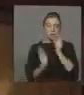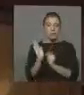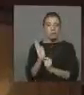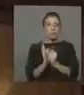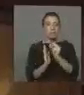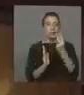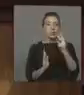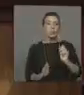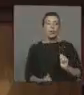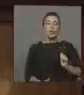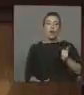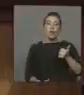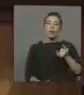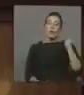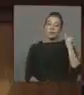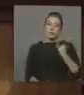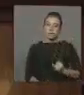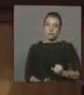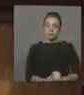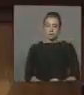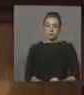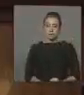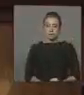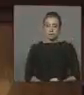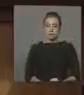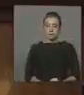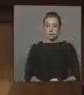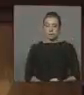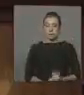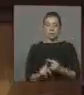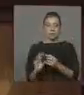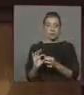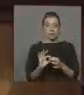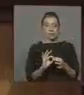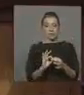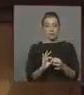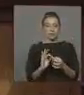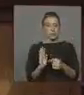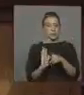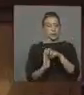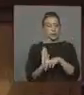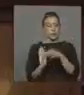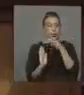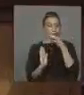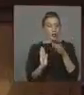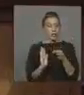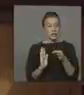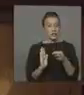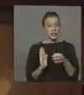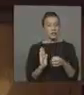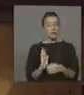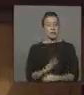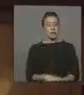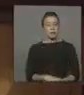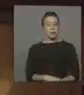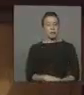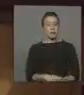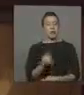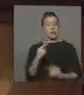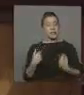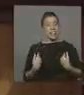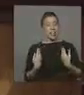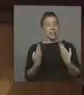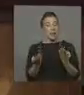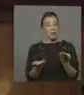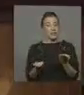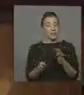reconocimiento de su voluntad en todos los casos. Por consiguiente, indica el mensaje que al tratarse de una prestación de